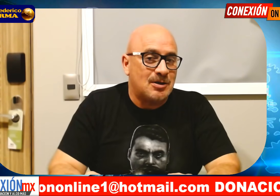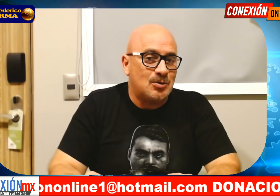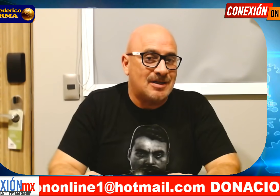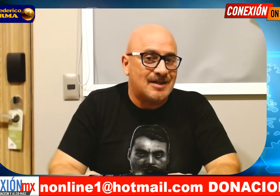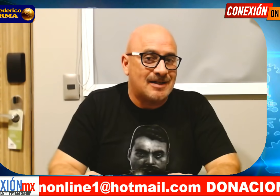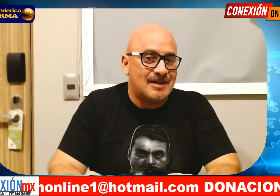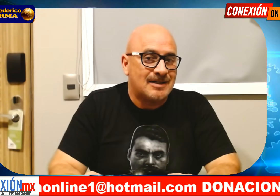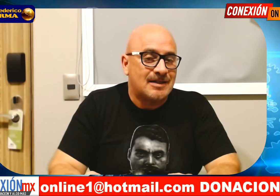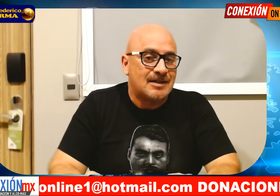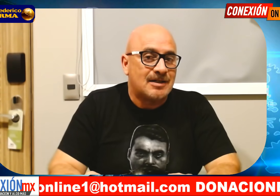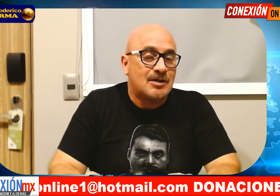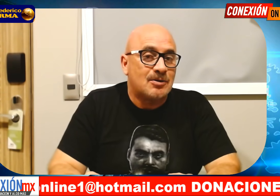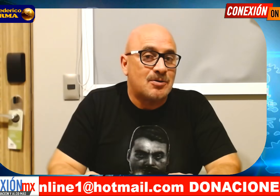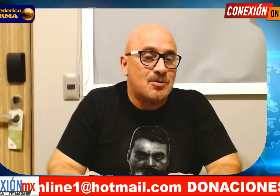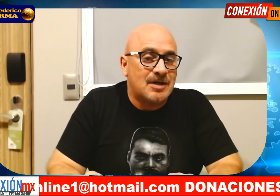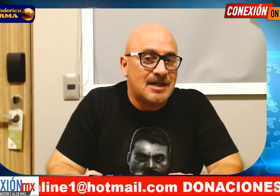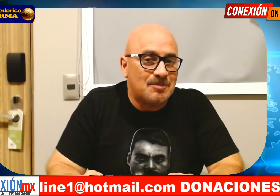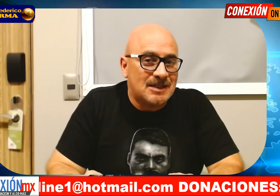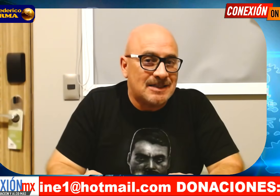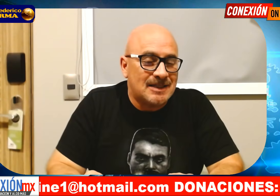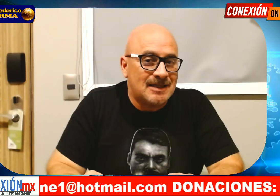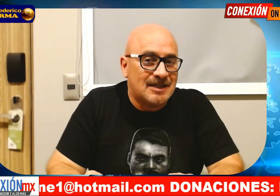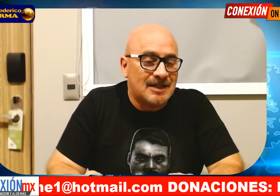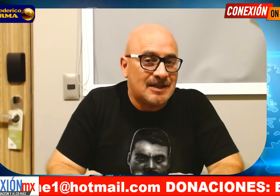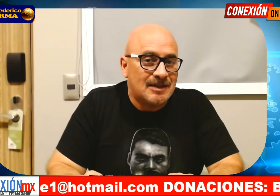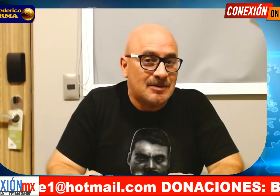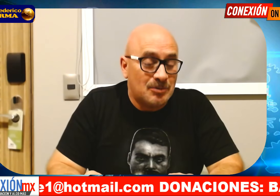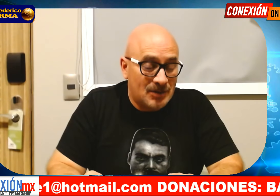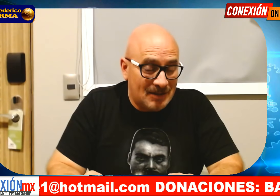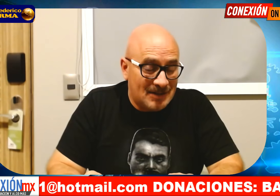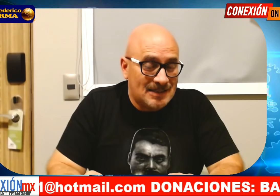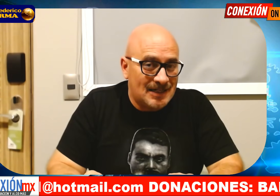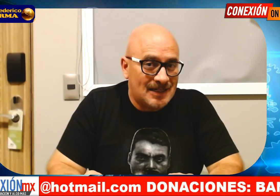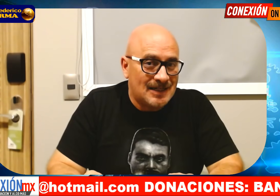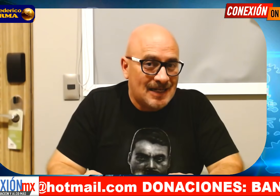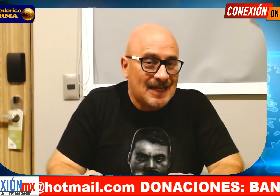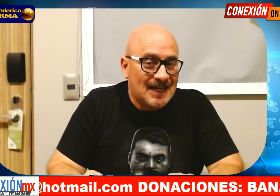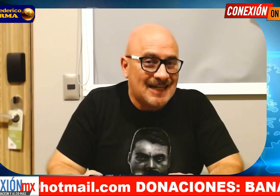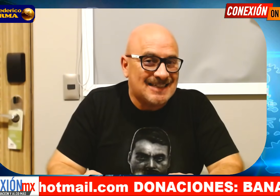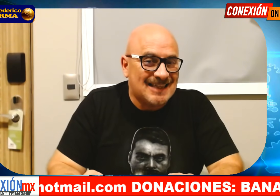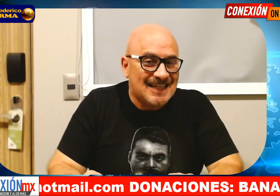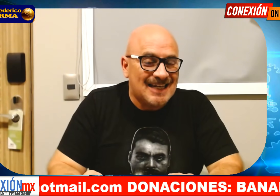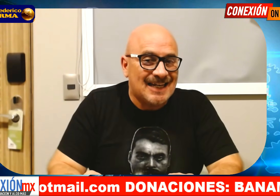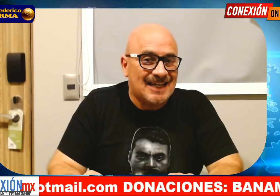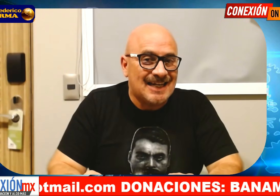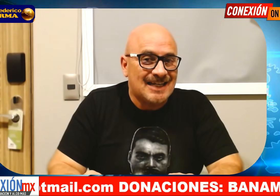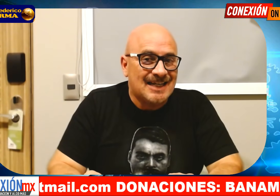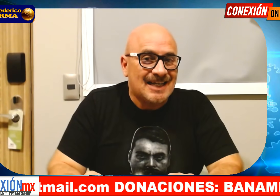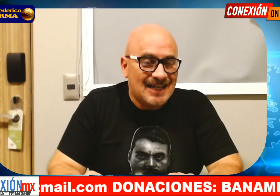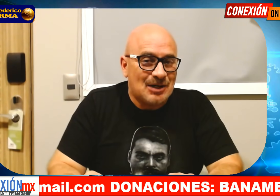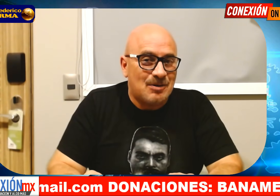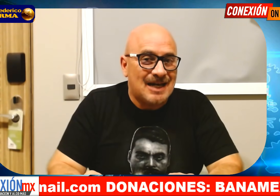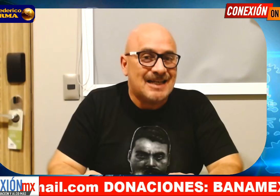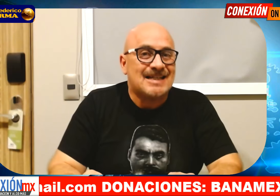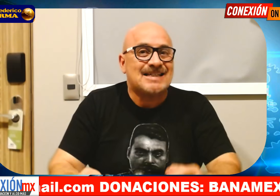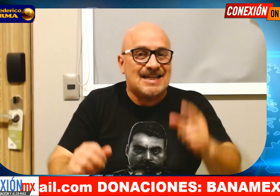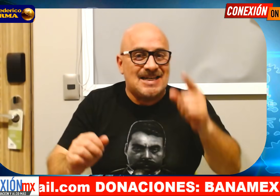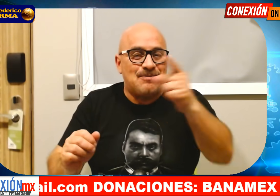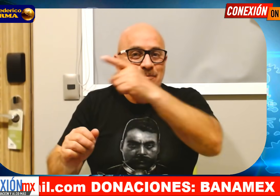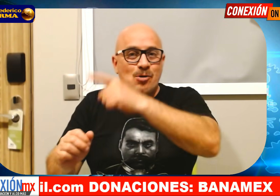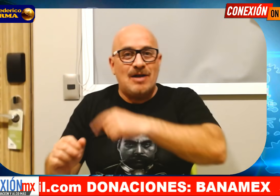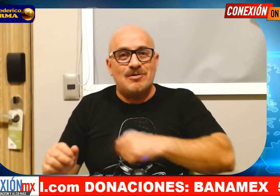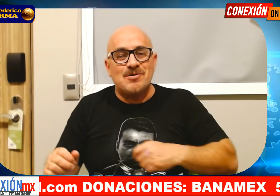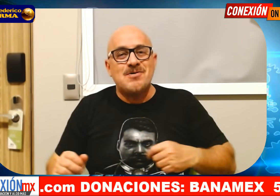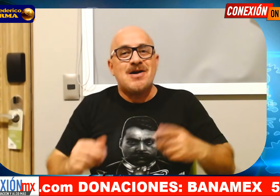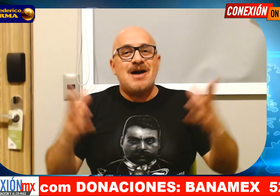escribió en Twitter: no cuquen al presidente porque va a salir ese tigre, el cual se